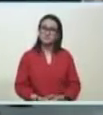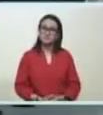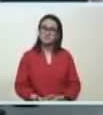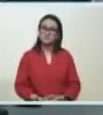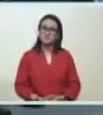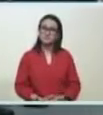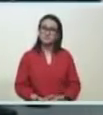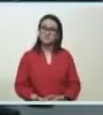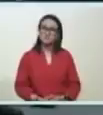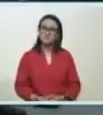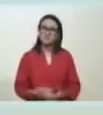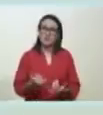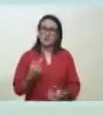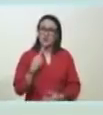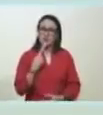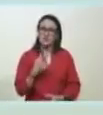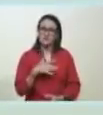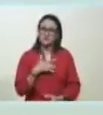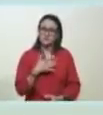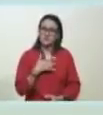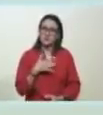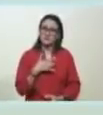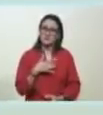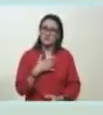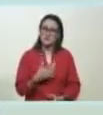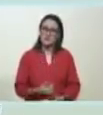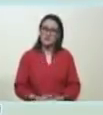Por eso lo digo desde el sentimiento,